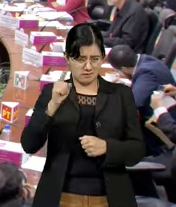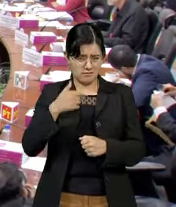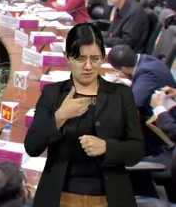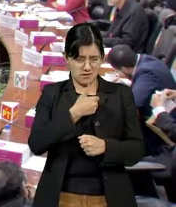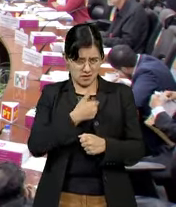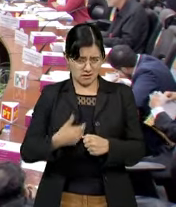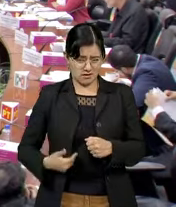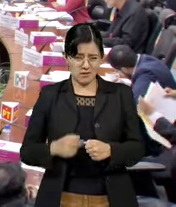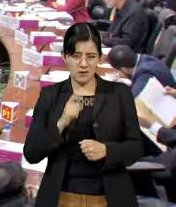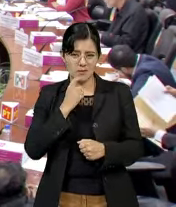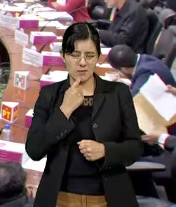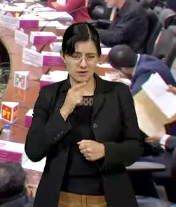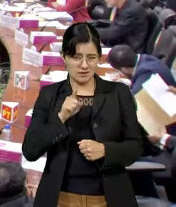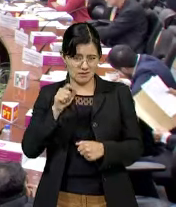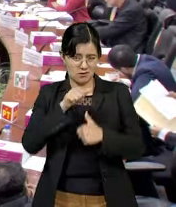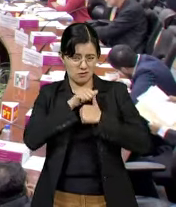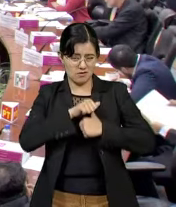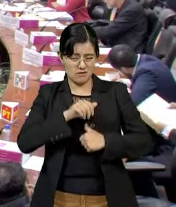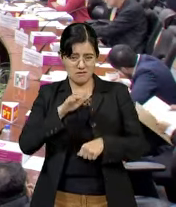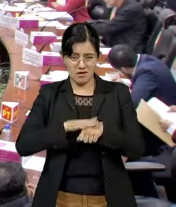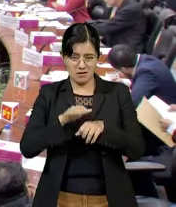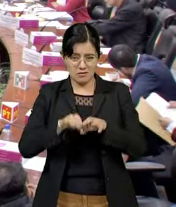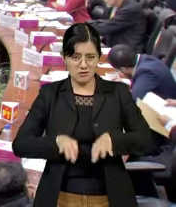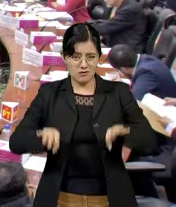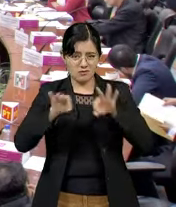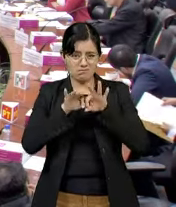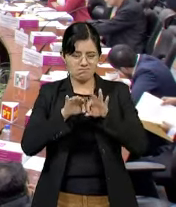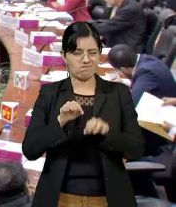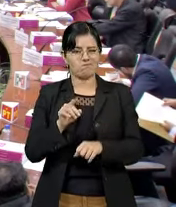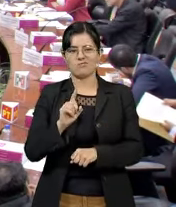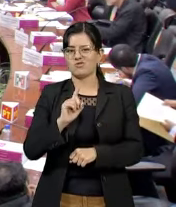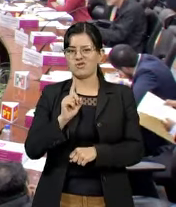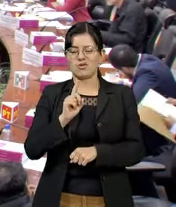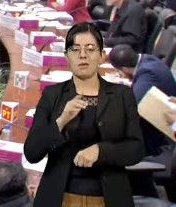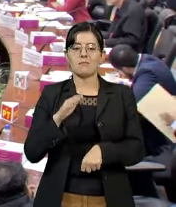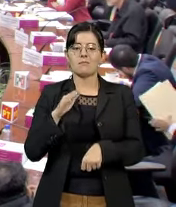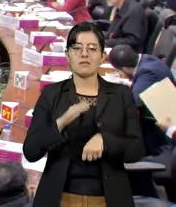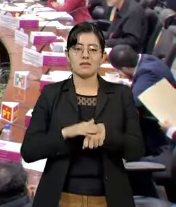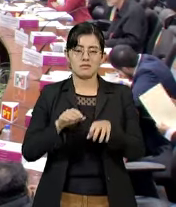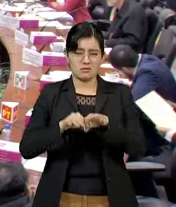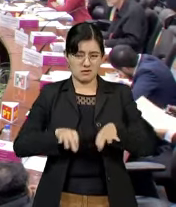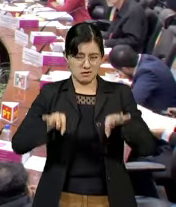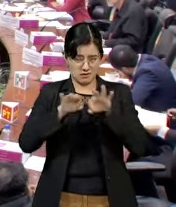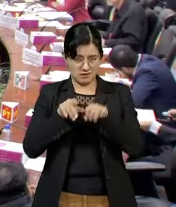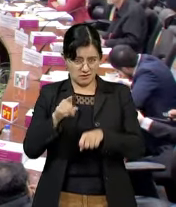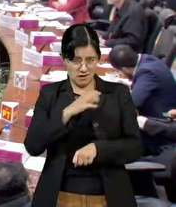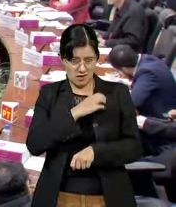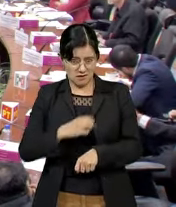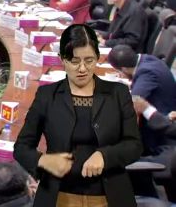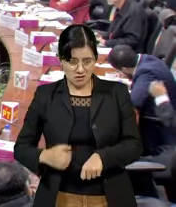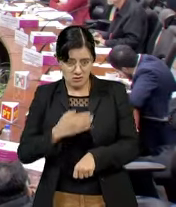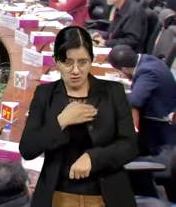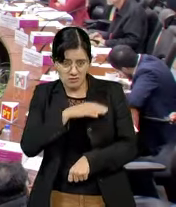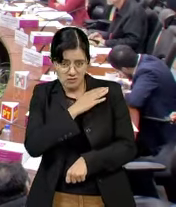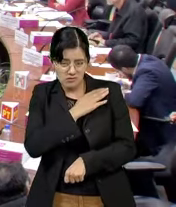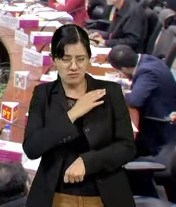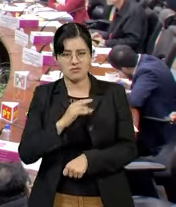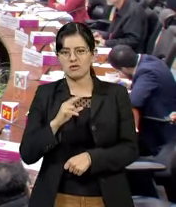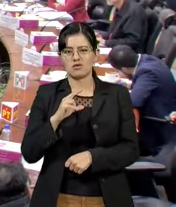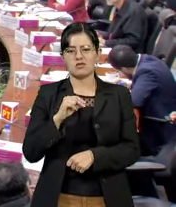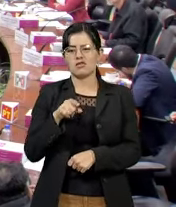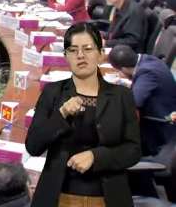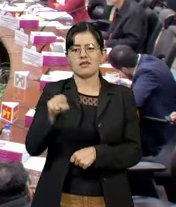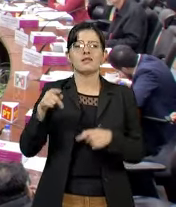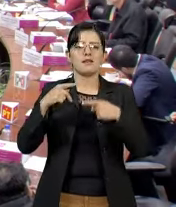presidente no se han dado cuenta que la lidereza más importante que tenemos no es Claudia se el líder más importante que tenemos es el